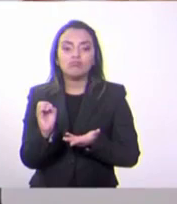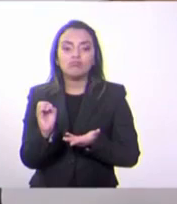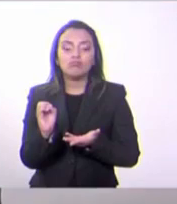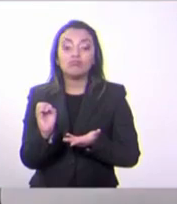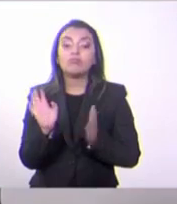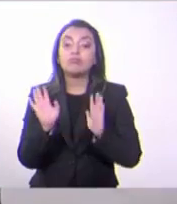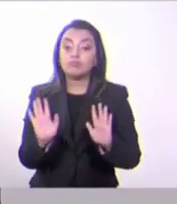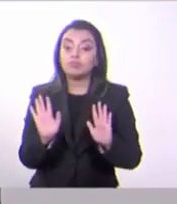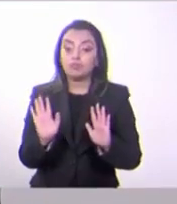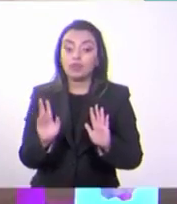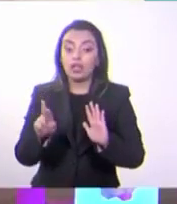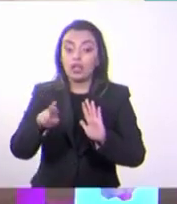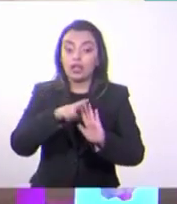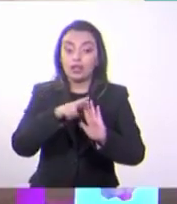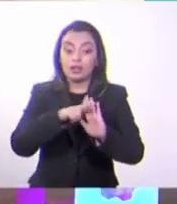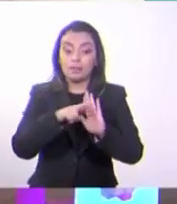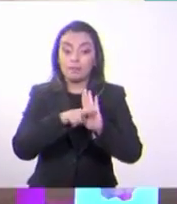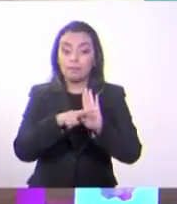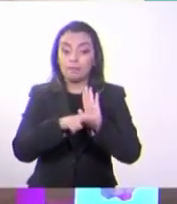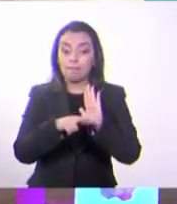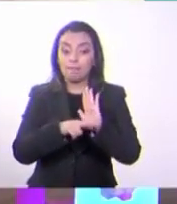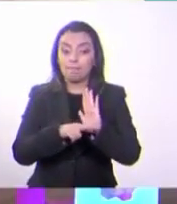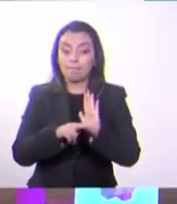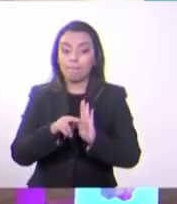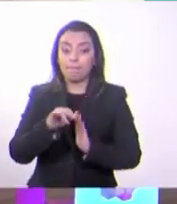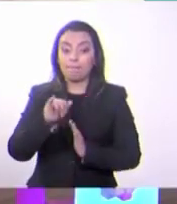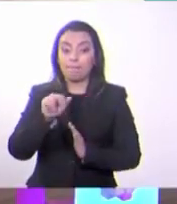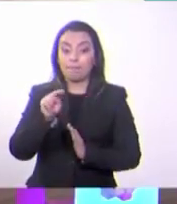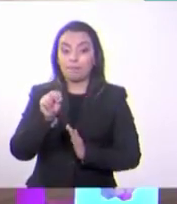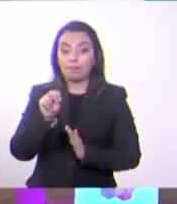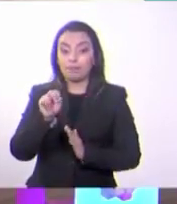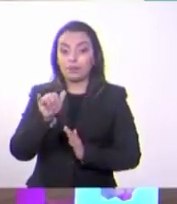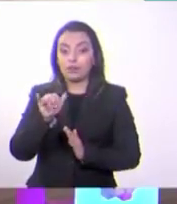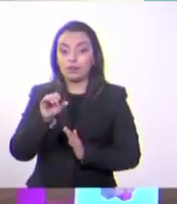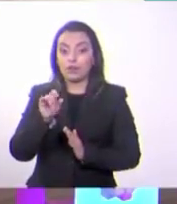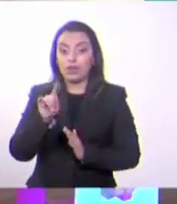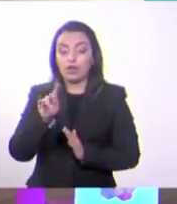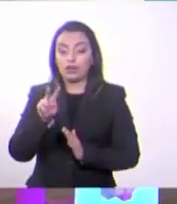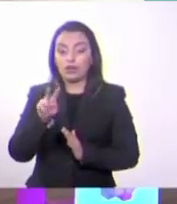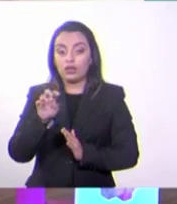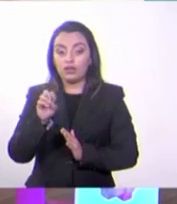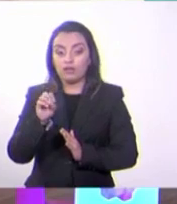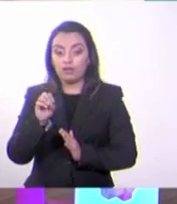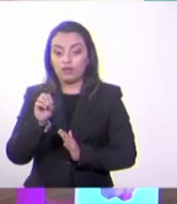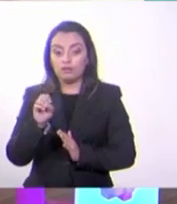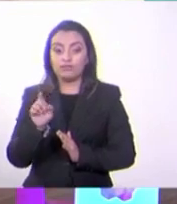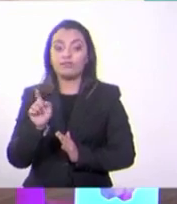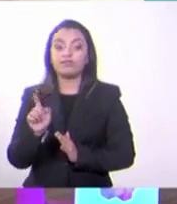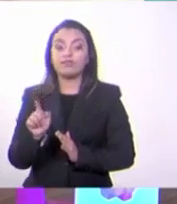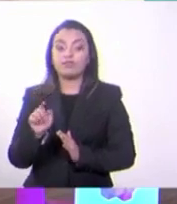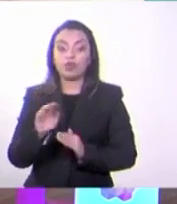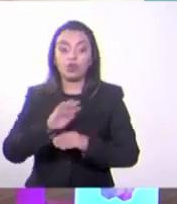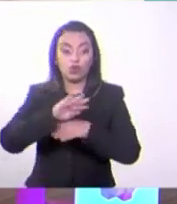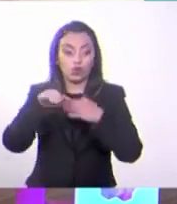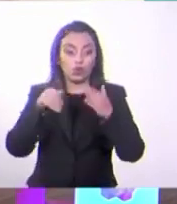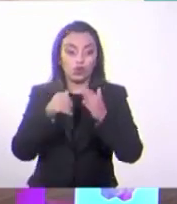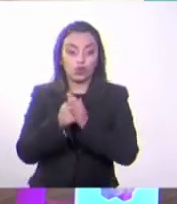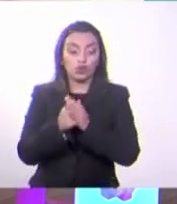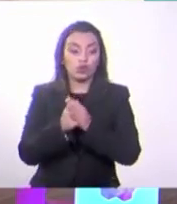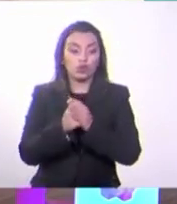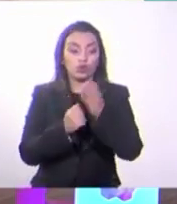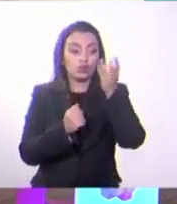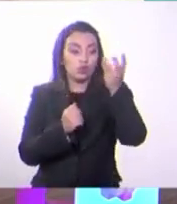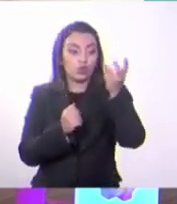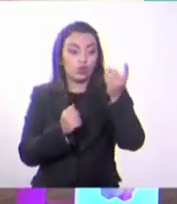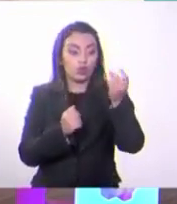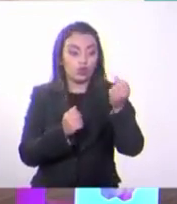Pero la inyectividad tiene que cumplirse para todos los valores. Es cierto, Tienes que, sí. toditos los valores que agarras para X, que en